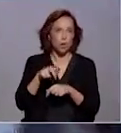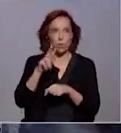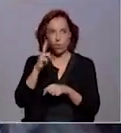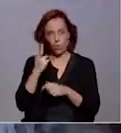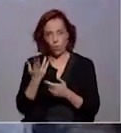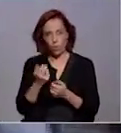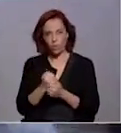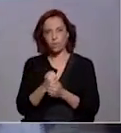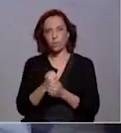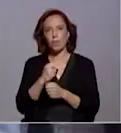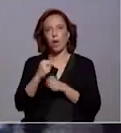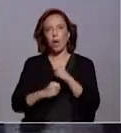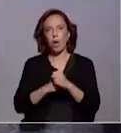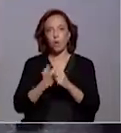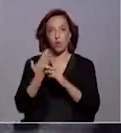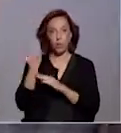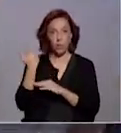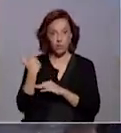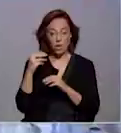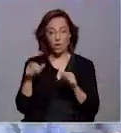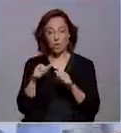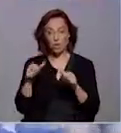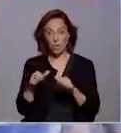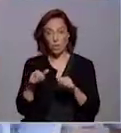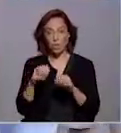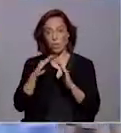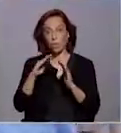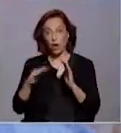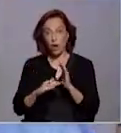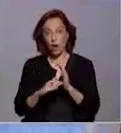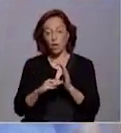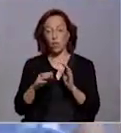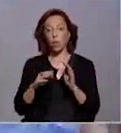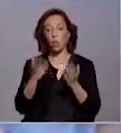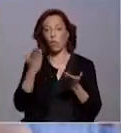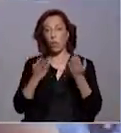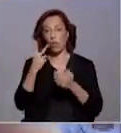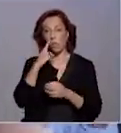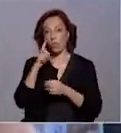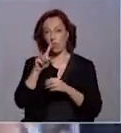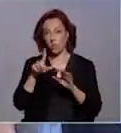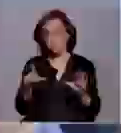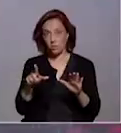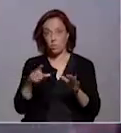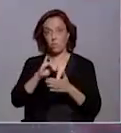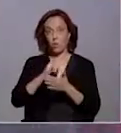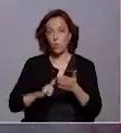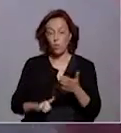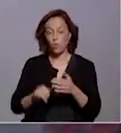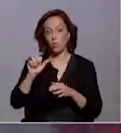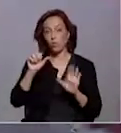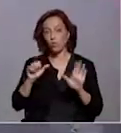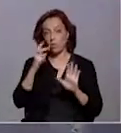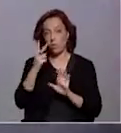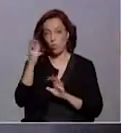el año 2018 la tasa de actividad para el total del país o fue inferior a la de 2017 con un promedio estimado de 62